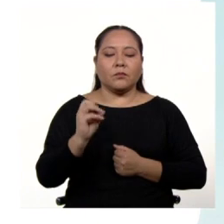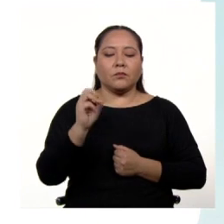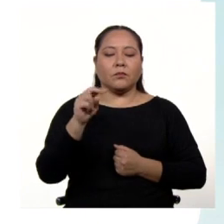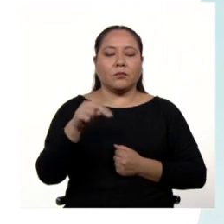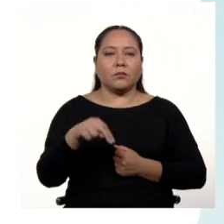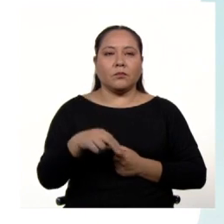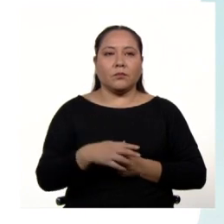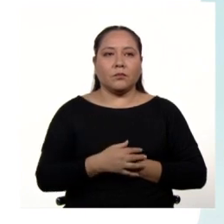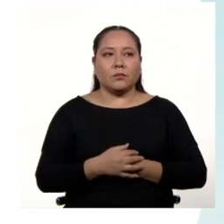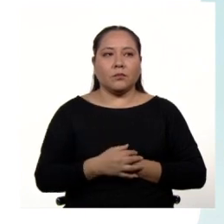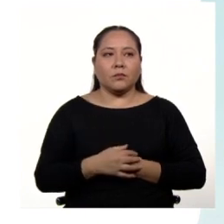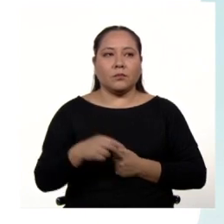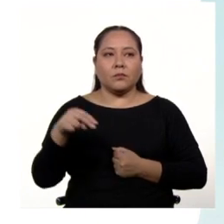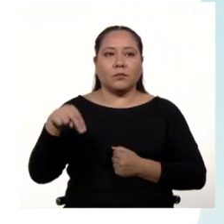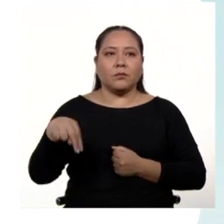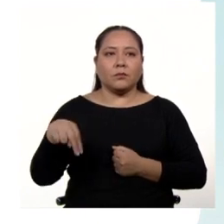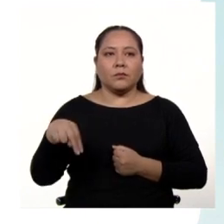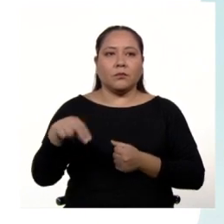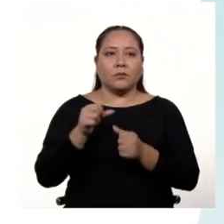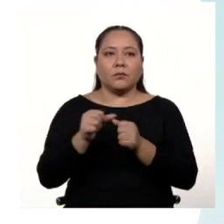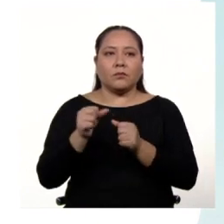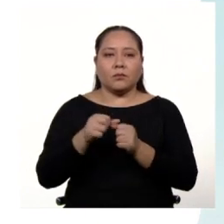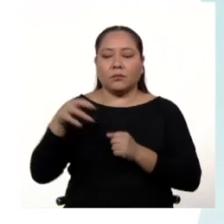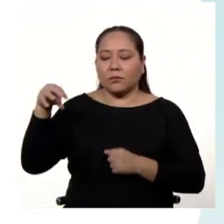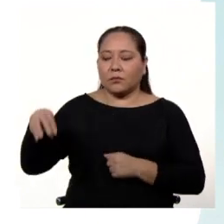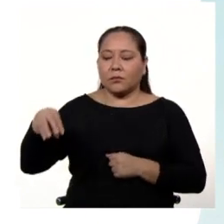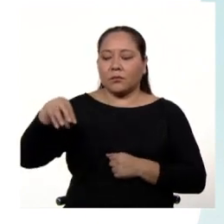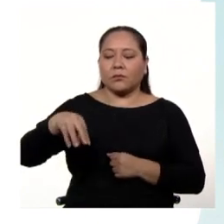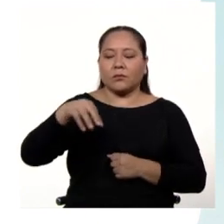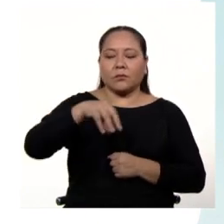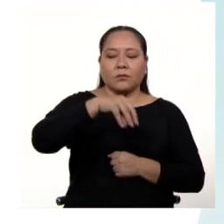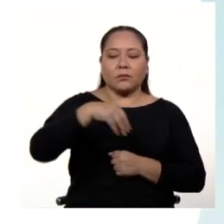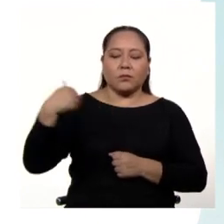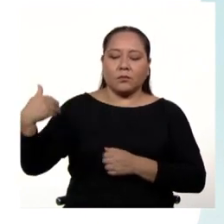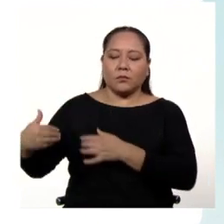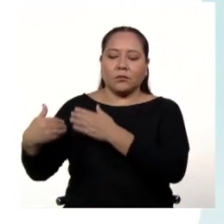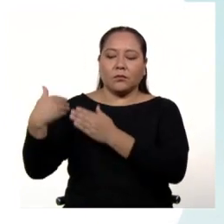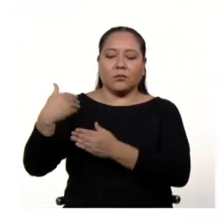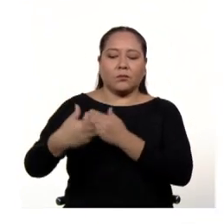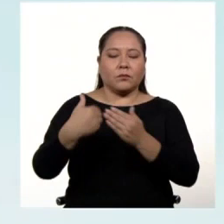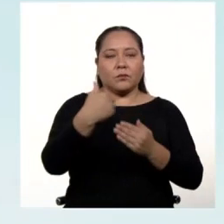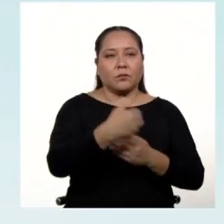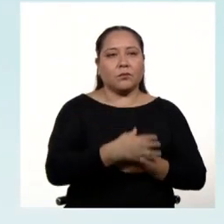geométrica. N es el número de término de la progresión geométrica.